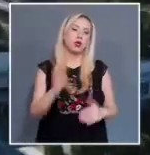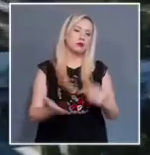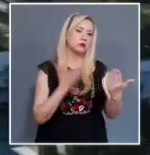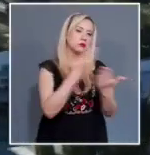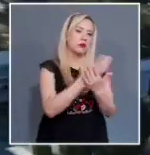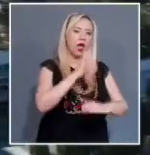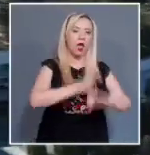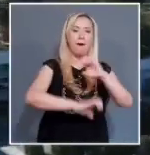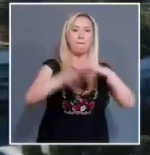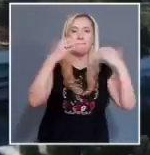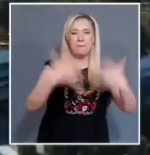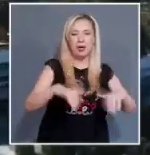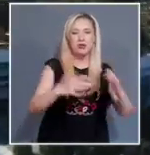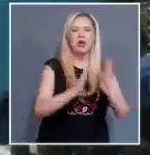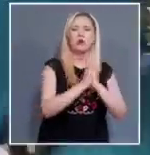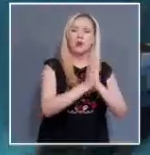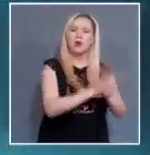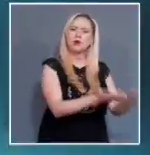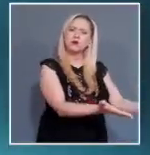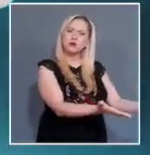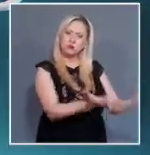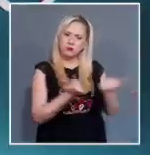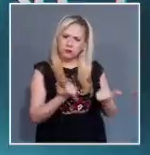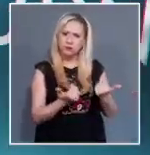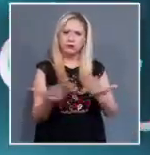toda la información que estime necesaria.